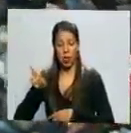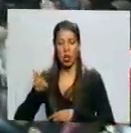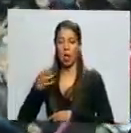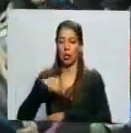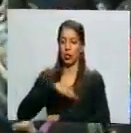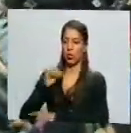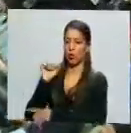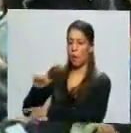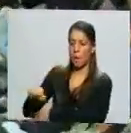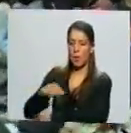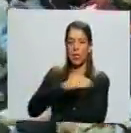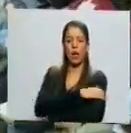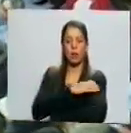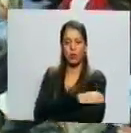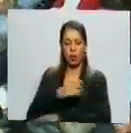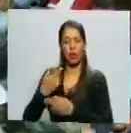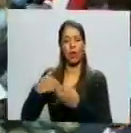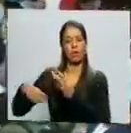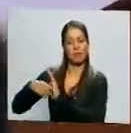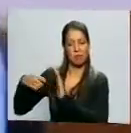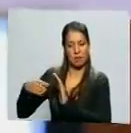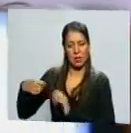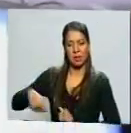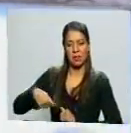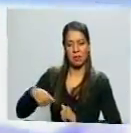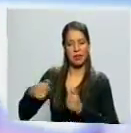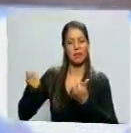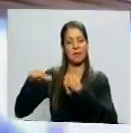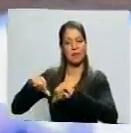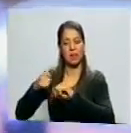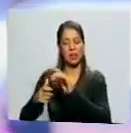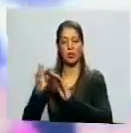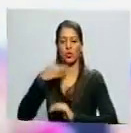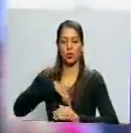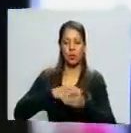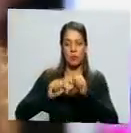nuevo sistema económico productivo. Buenas tardes.